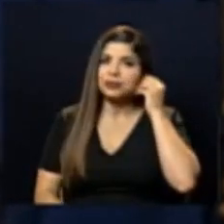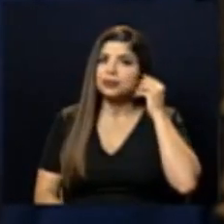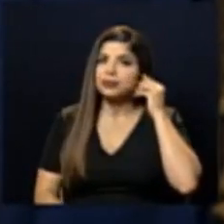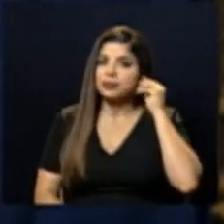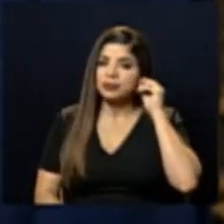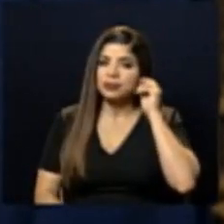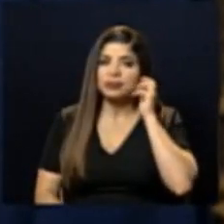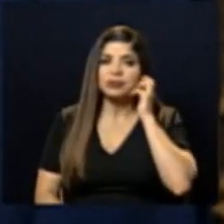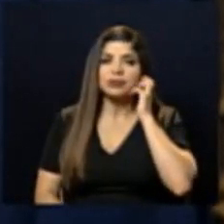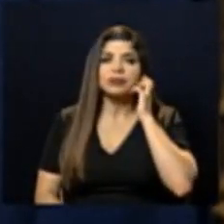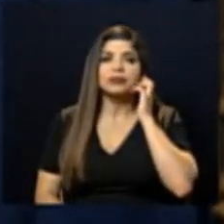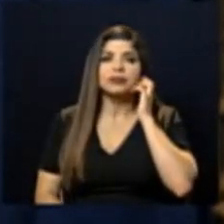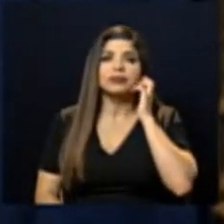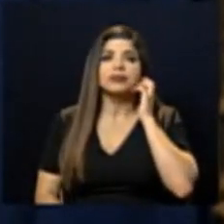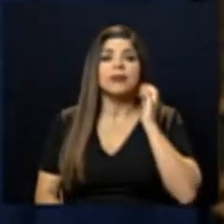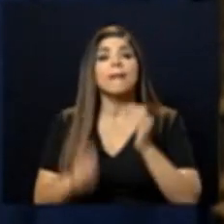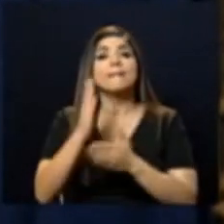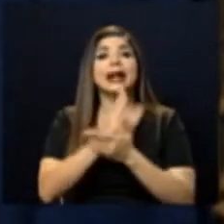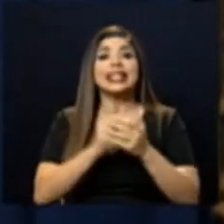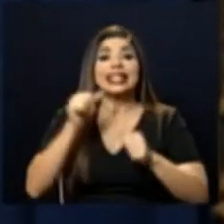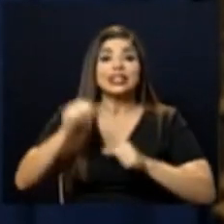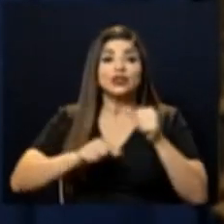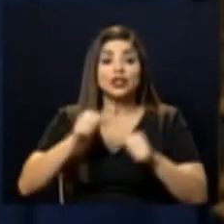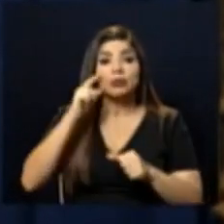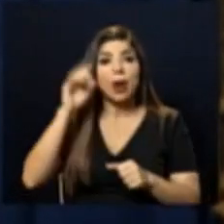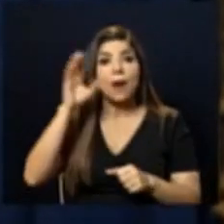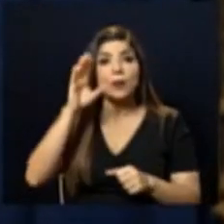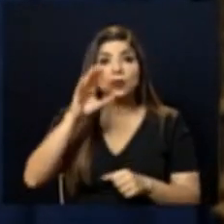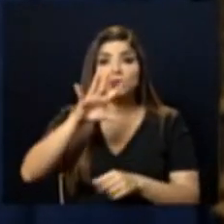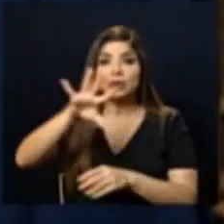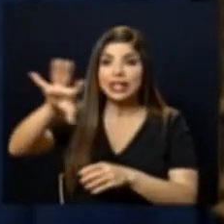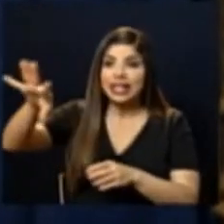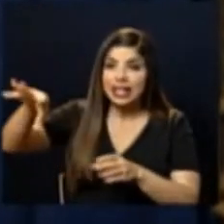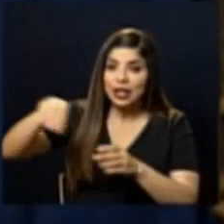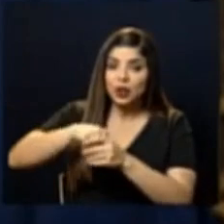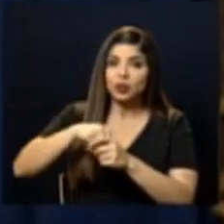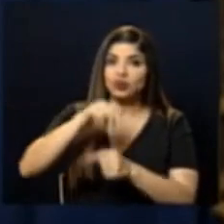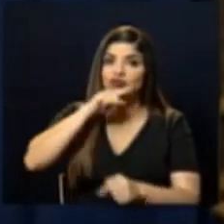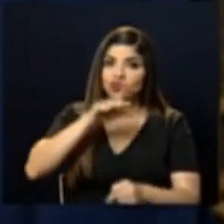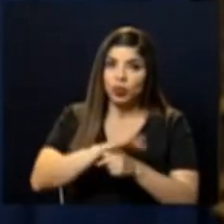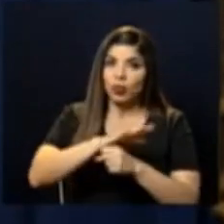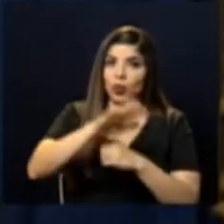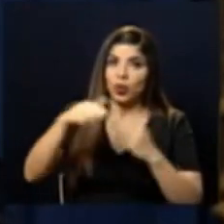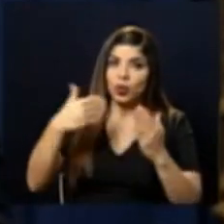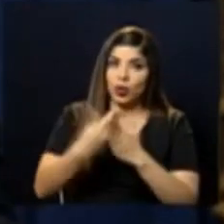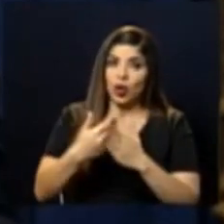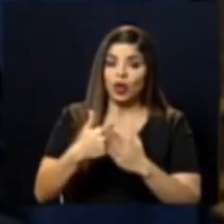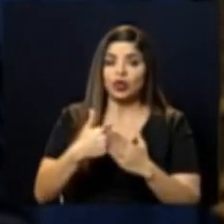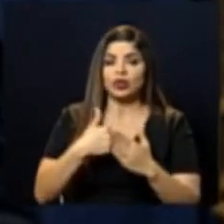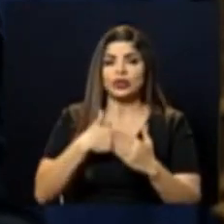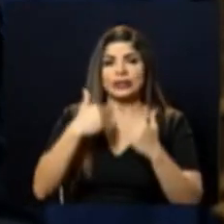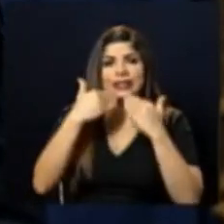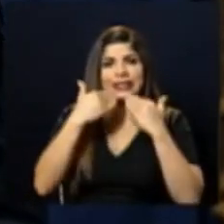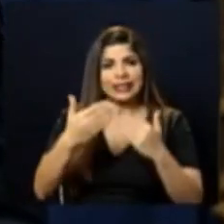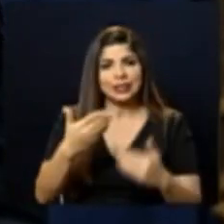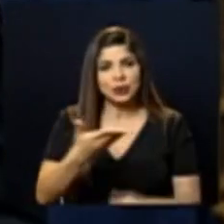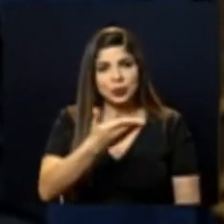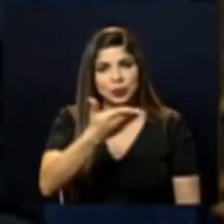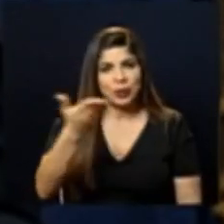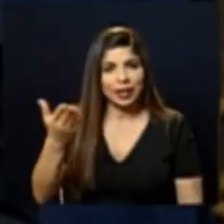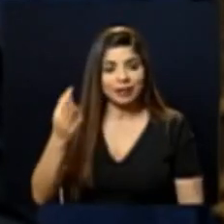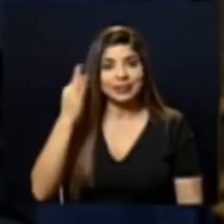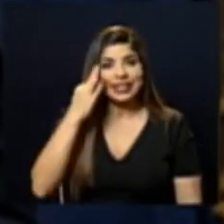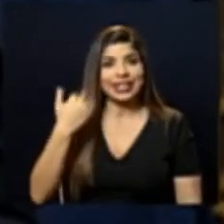Como parte de los esfuerzos para garantizar la inclusión de todas las personas, les agradezco a ustedes, señoras